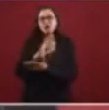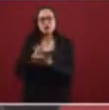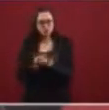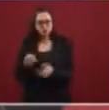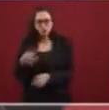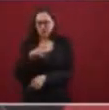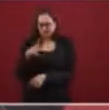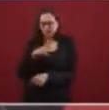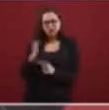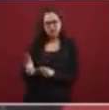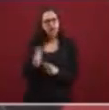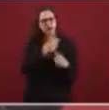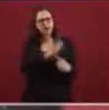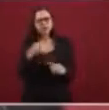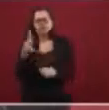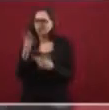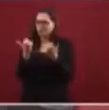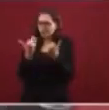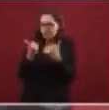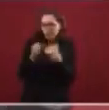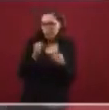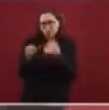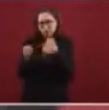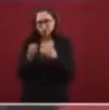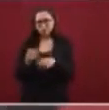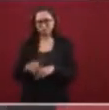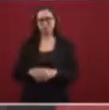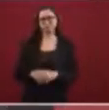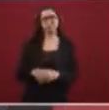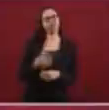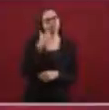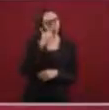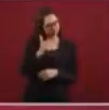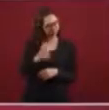factura, pues entonces el SAT pasa